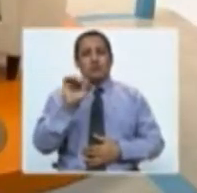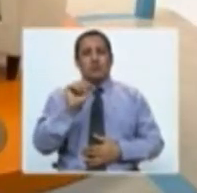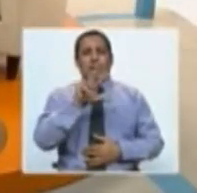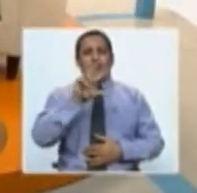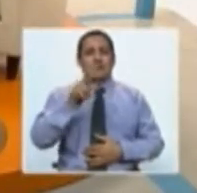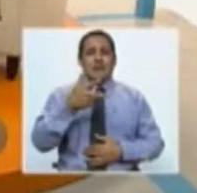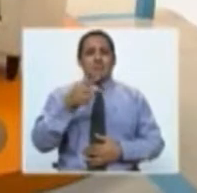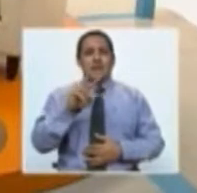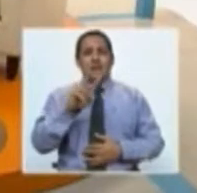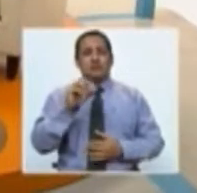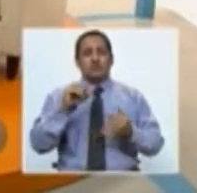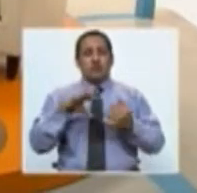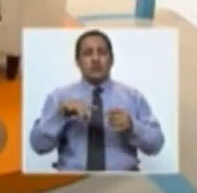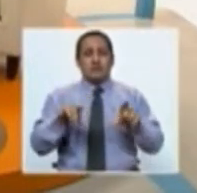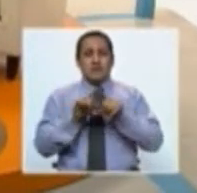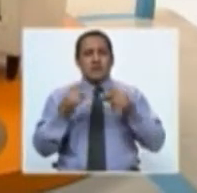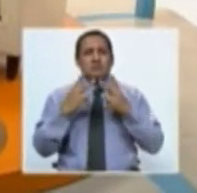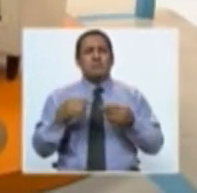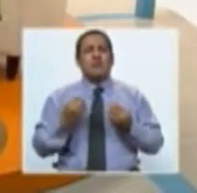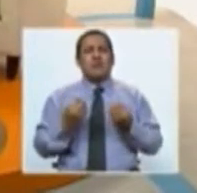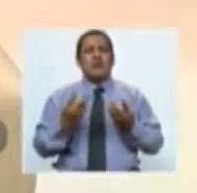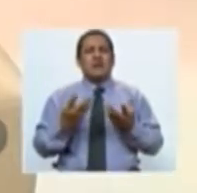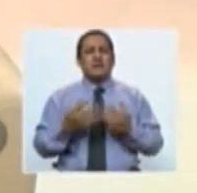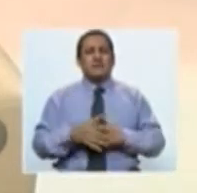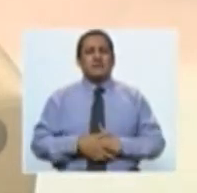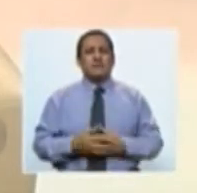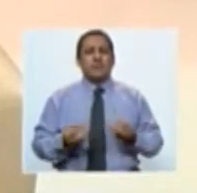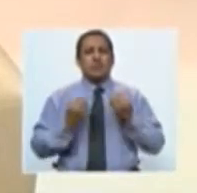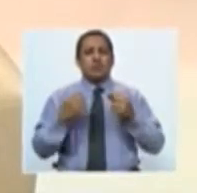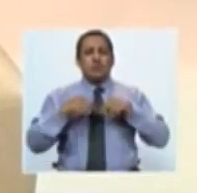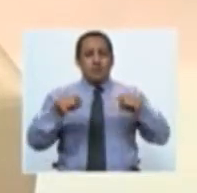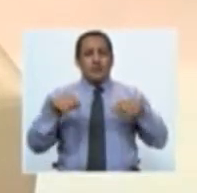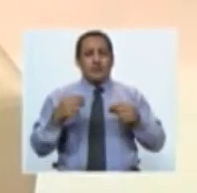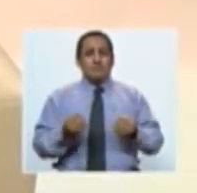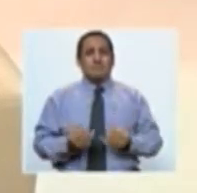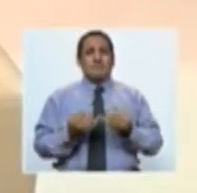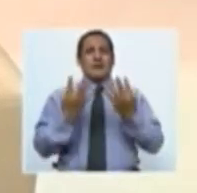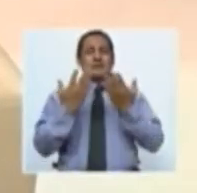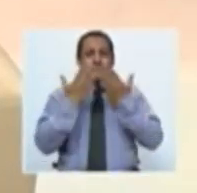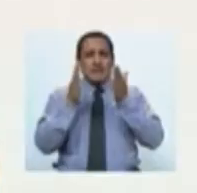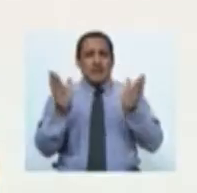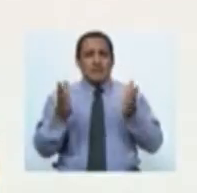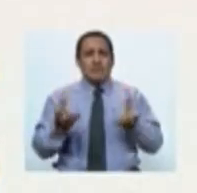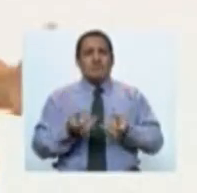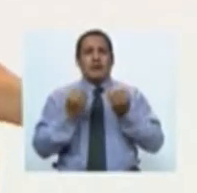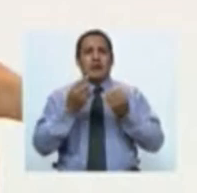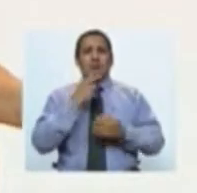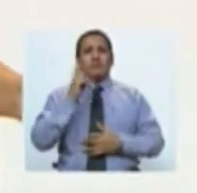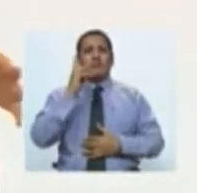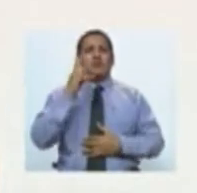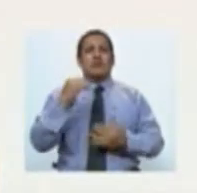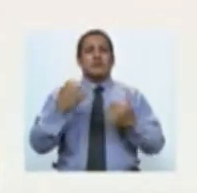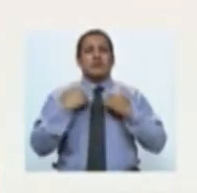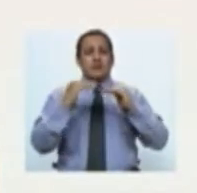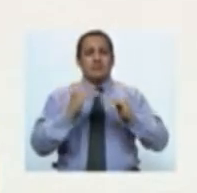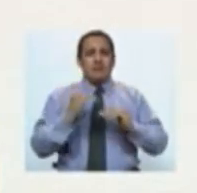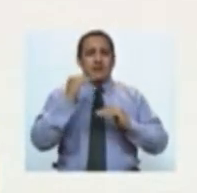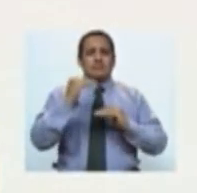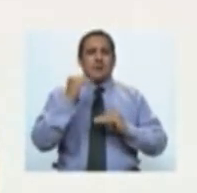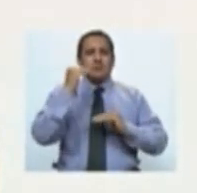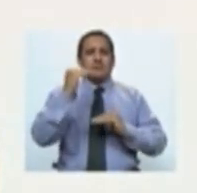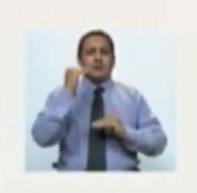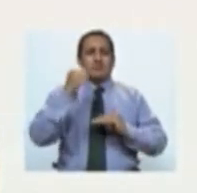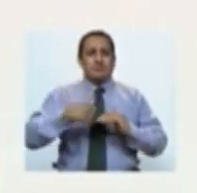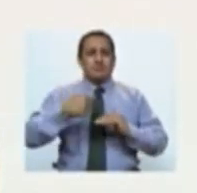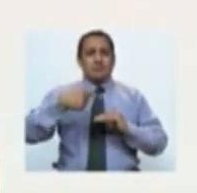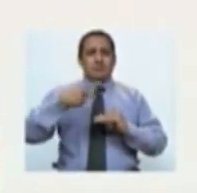2.500 y 3.000 soles, ¿Y es lo máximo. ¿Y eso por qué? Porque las plazas, el mayor número de plazas se abre para los maestros que van a ascender